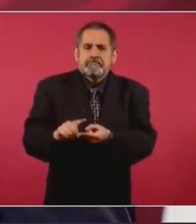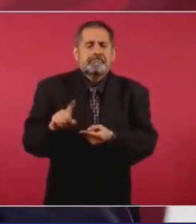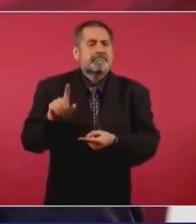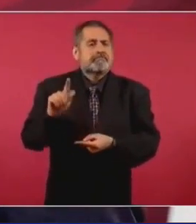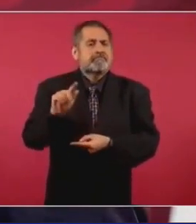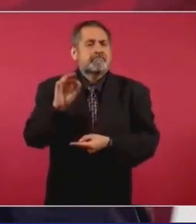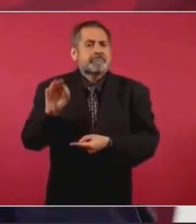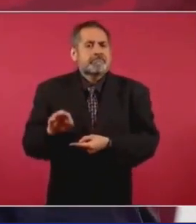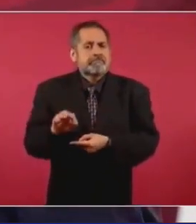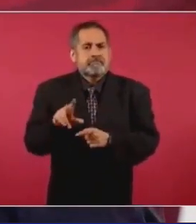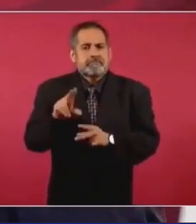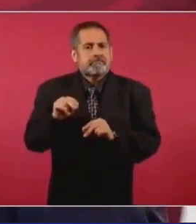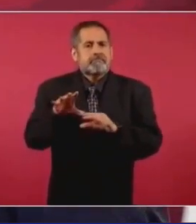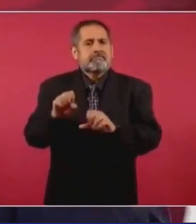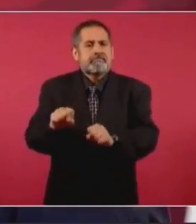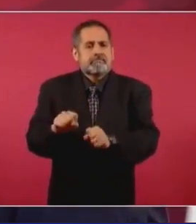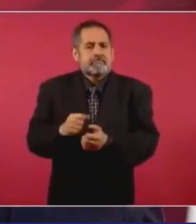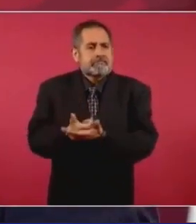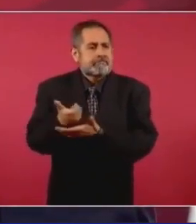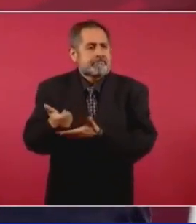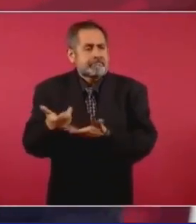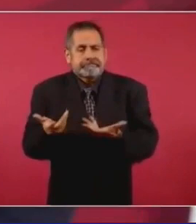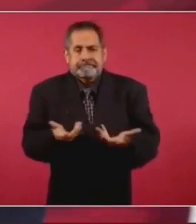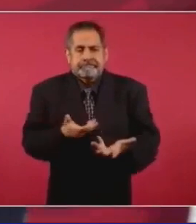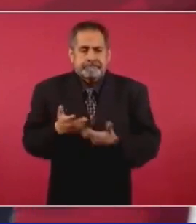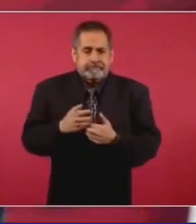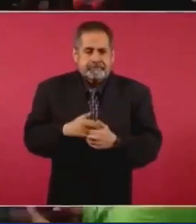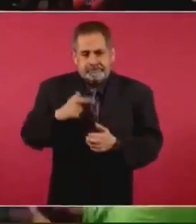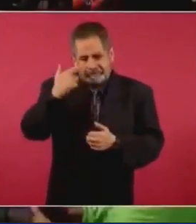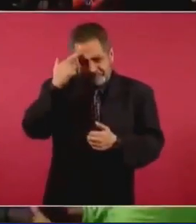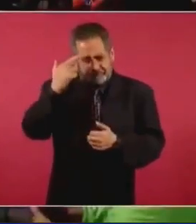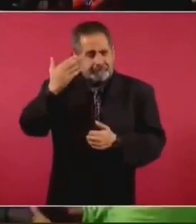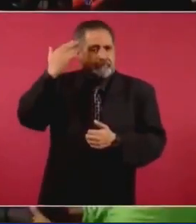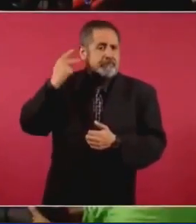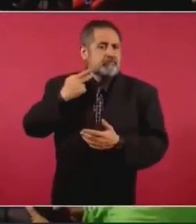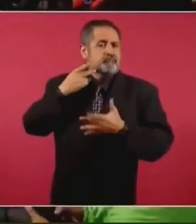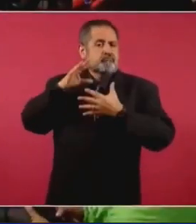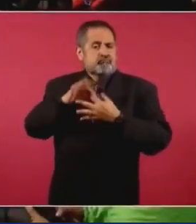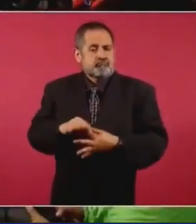La política económica iba